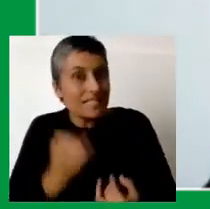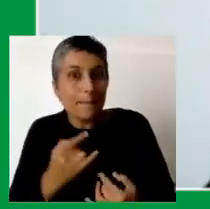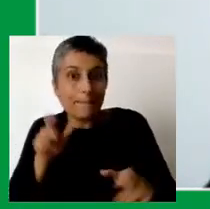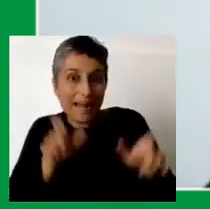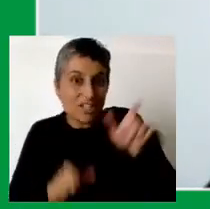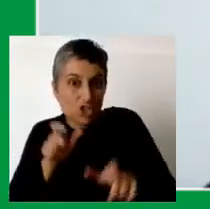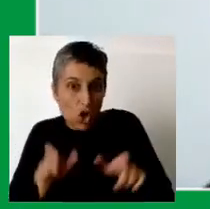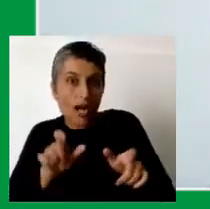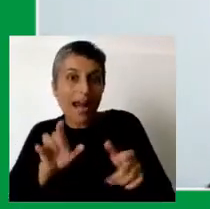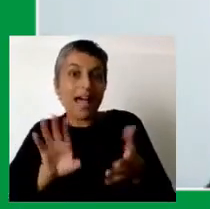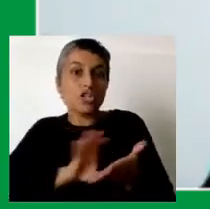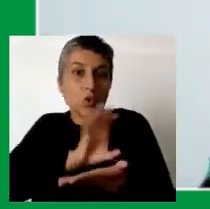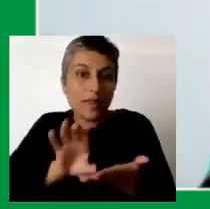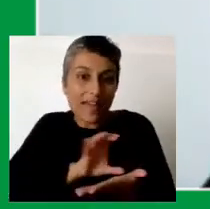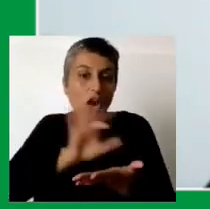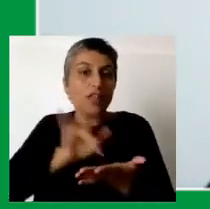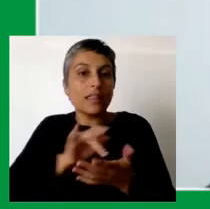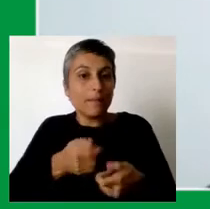ciudadanos digitales,